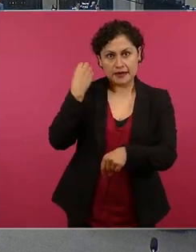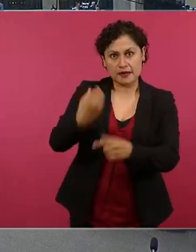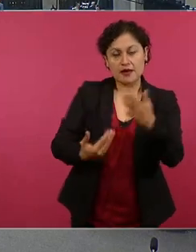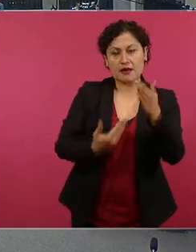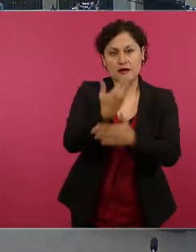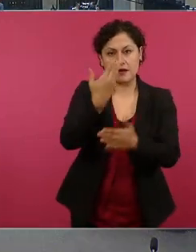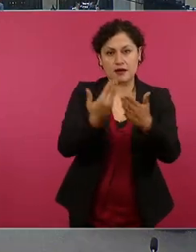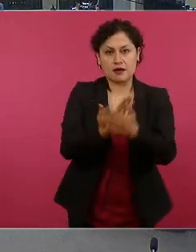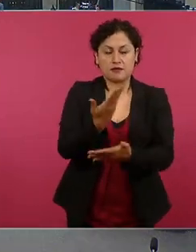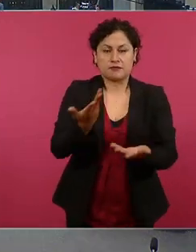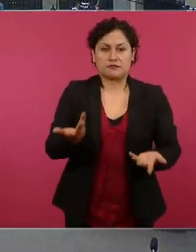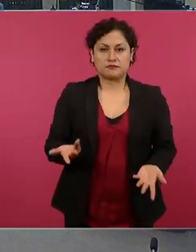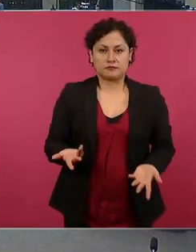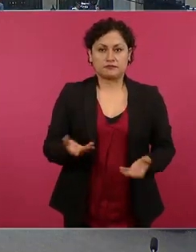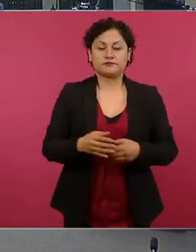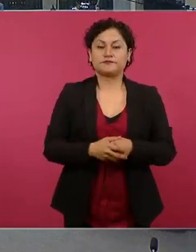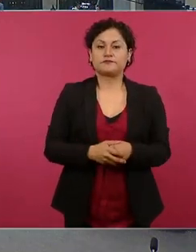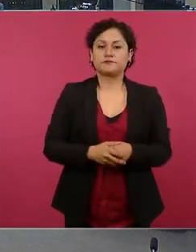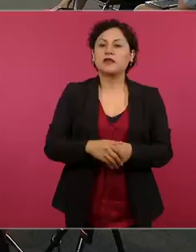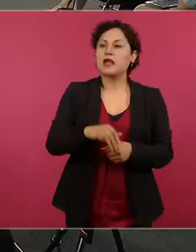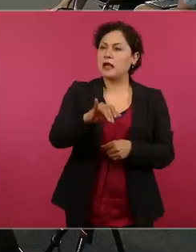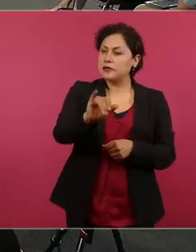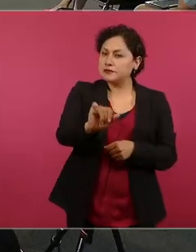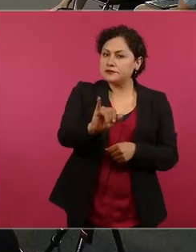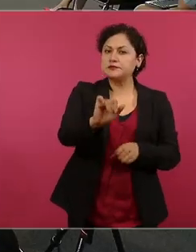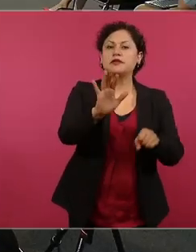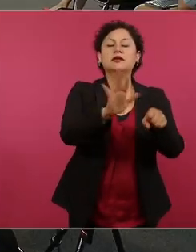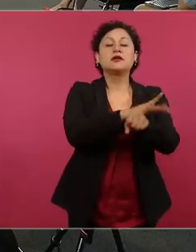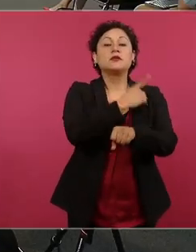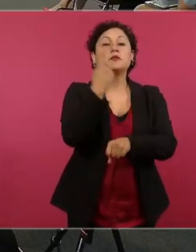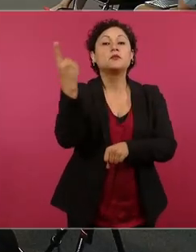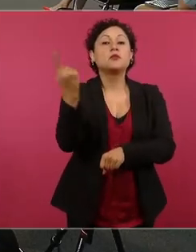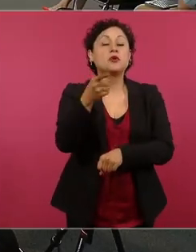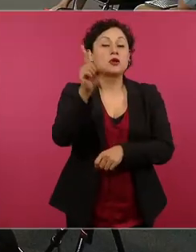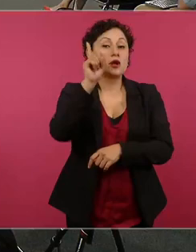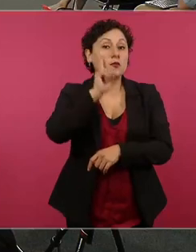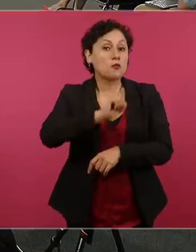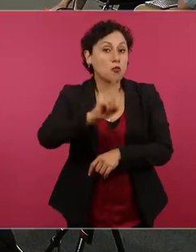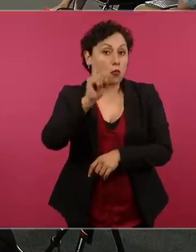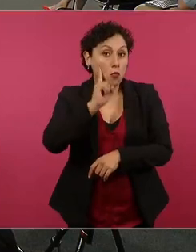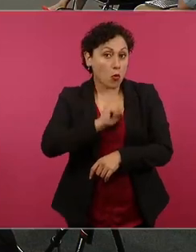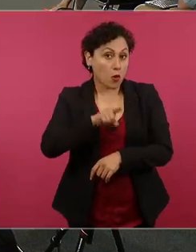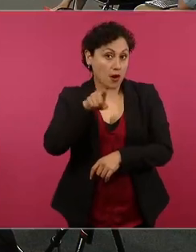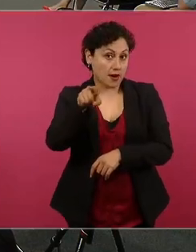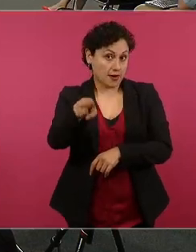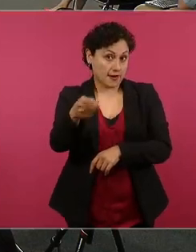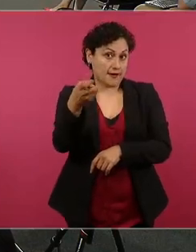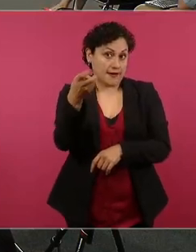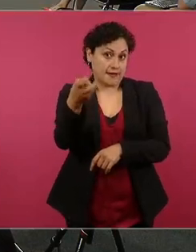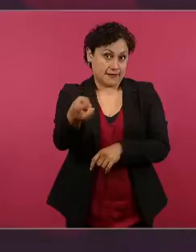que está a cargo de este asunto